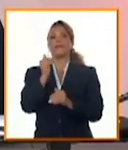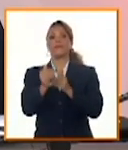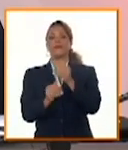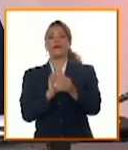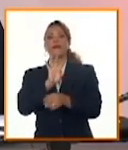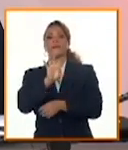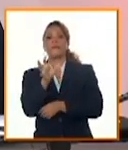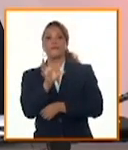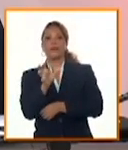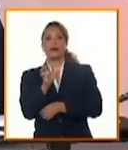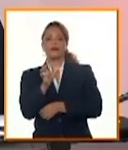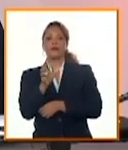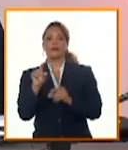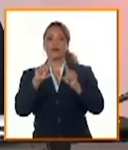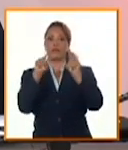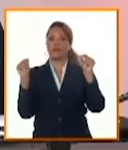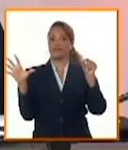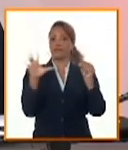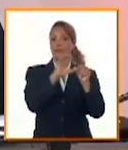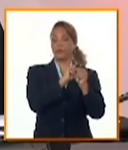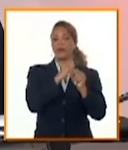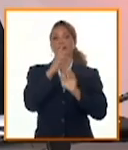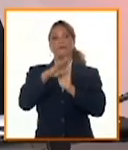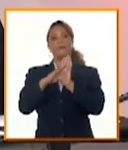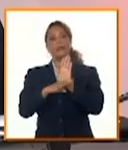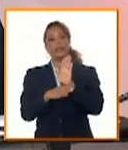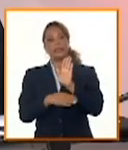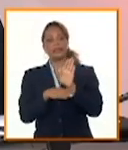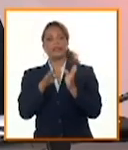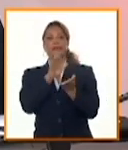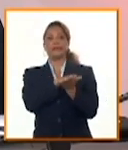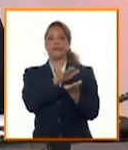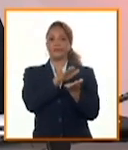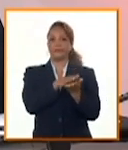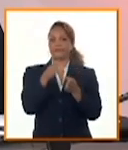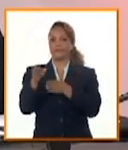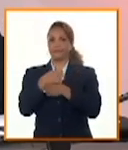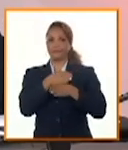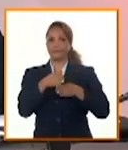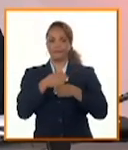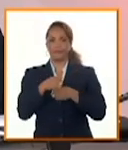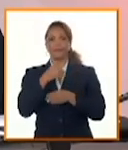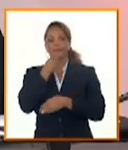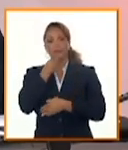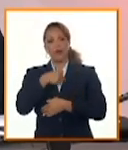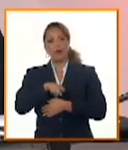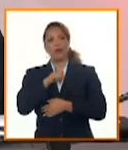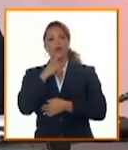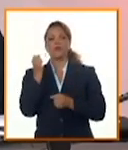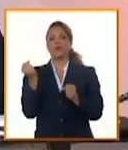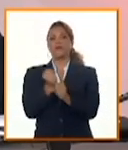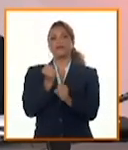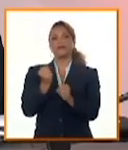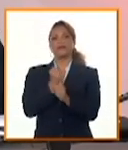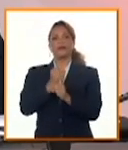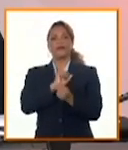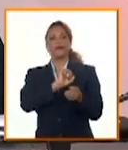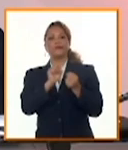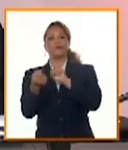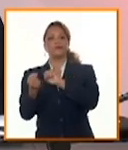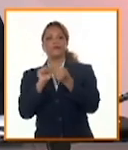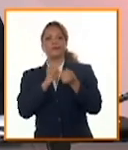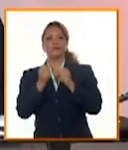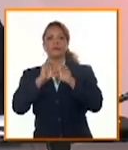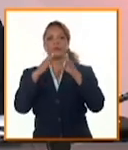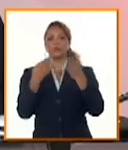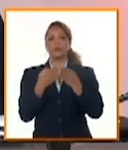en nuestro país con medidas tendientes Pues también a trabajar y a regular todos